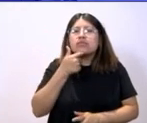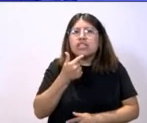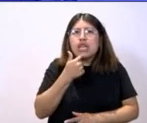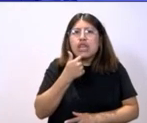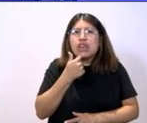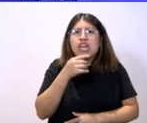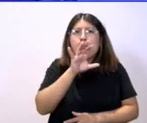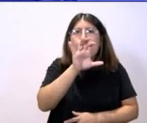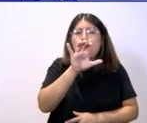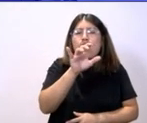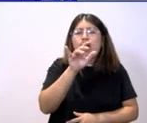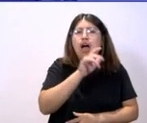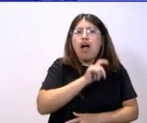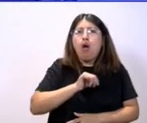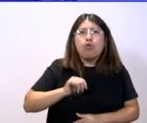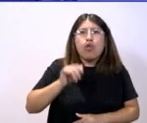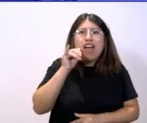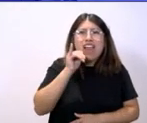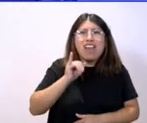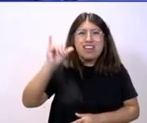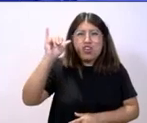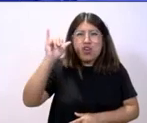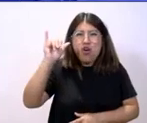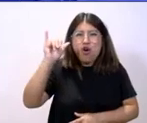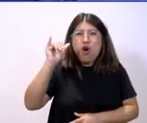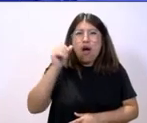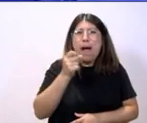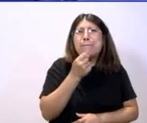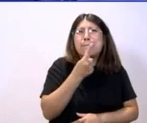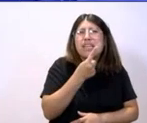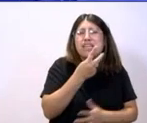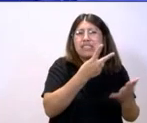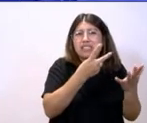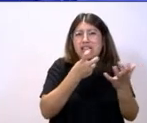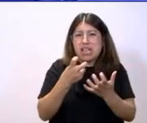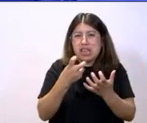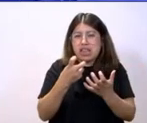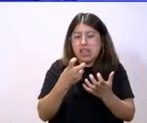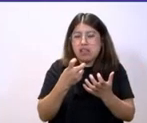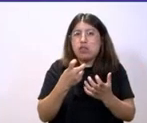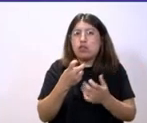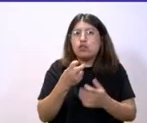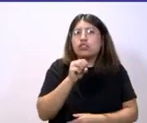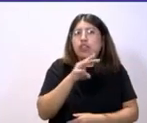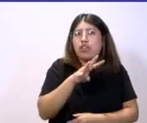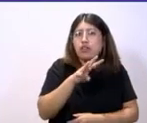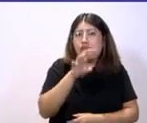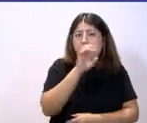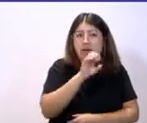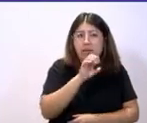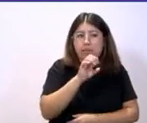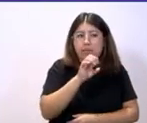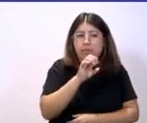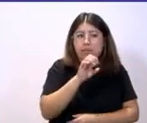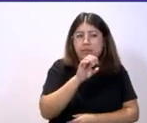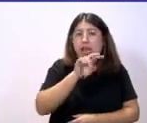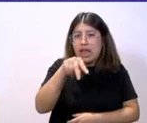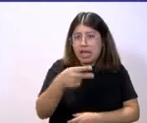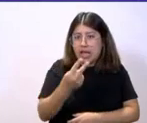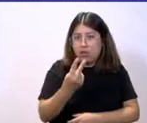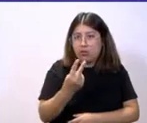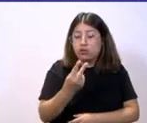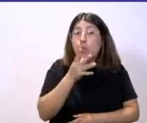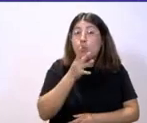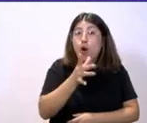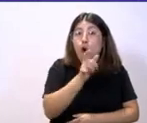comunidades con menor gasto por habitante, 1.714 millones de euros. 1.714 euros, perdón, por